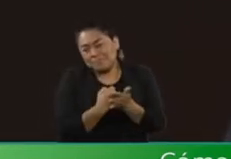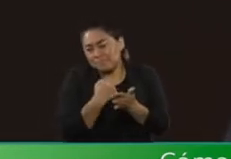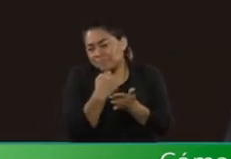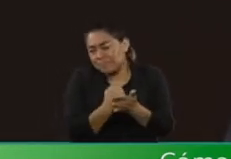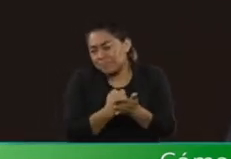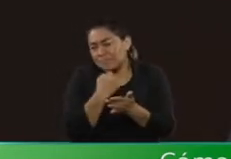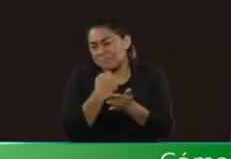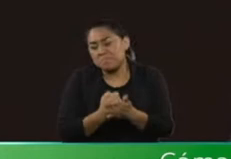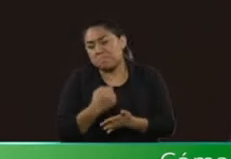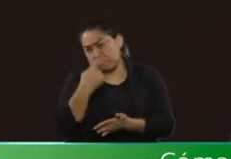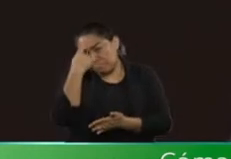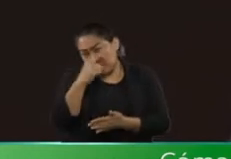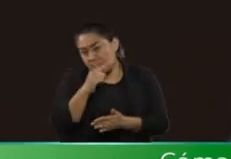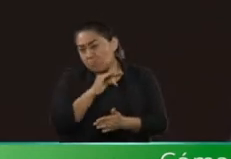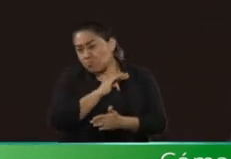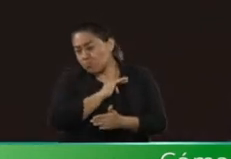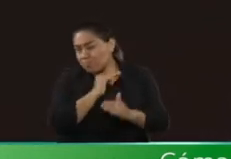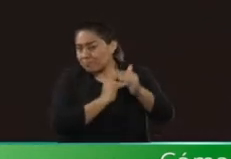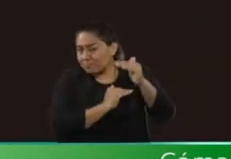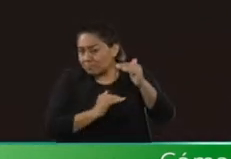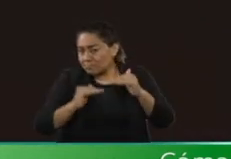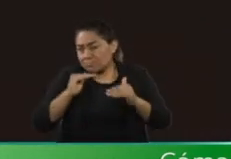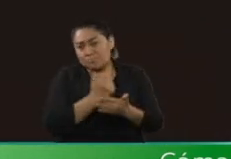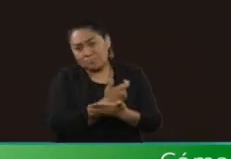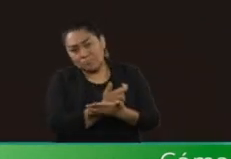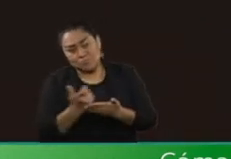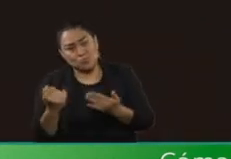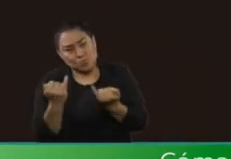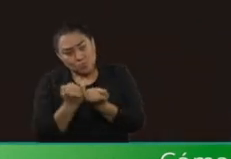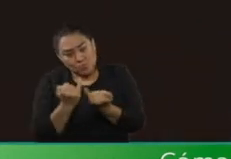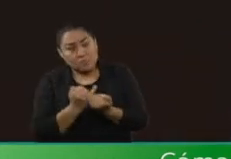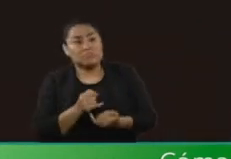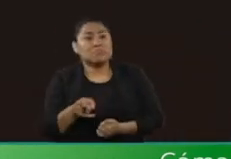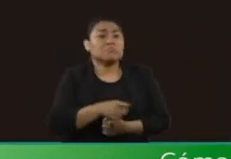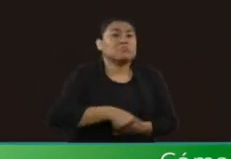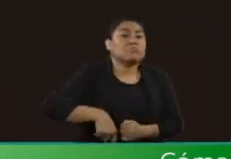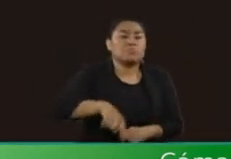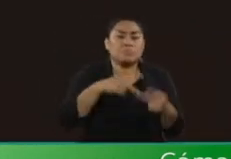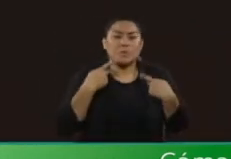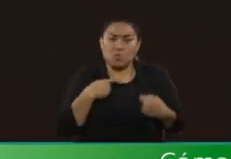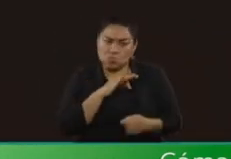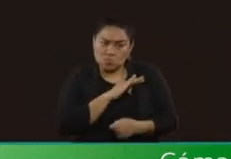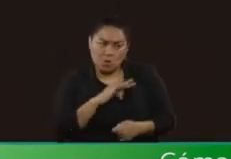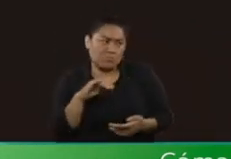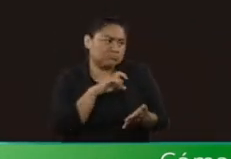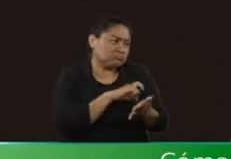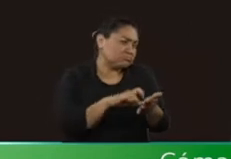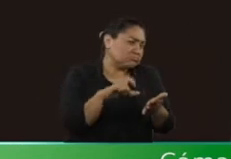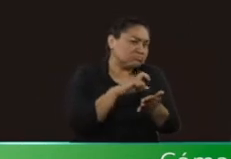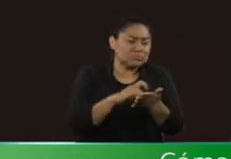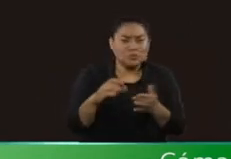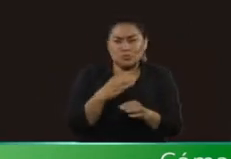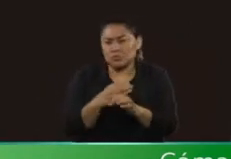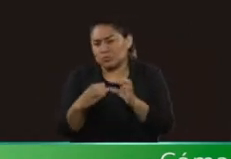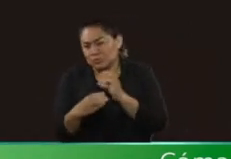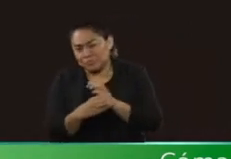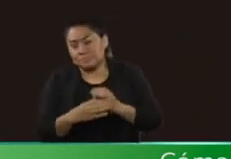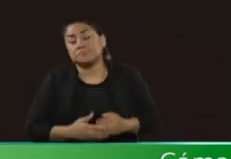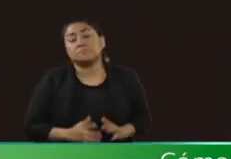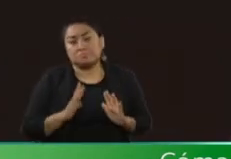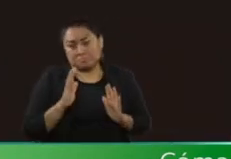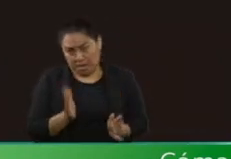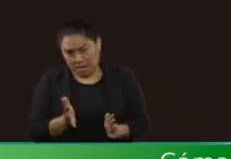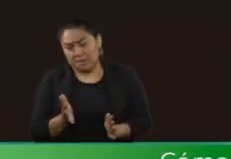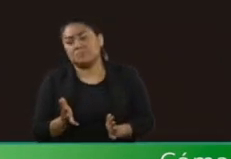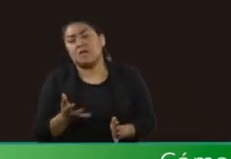reducción de la brecha salarial, de la recuperación del poder adquisitivo de las y los ciudadanos. Prueba de ello son las diversas